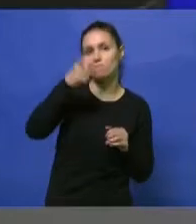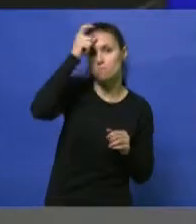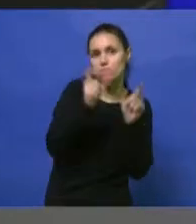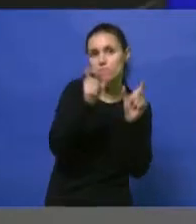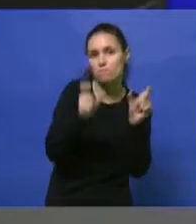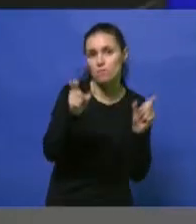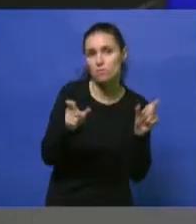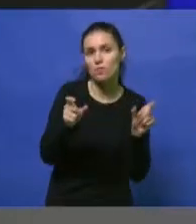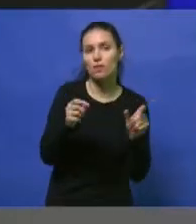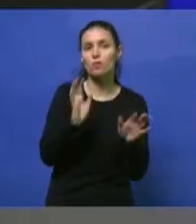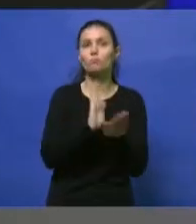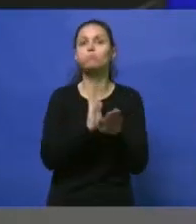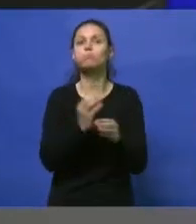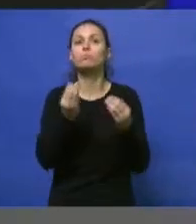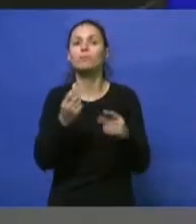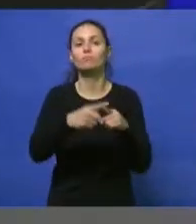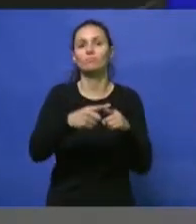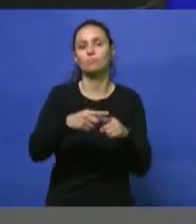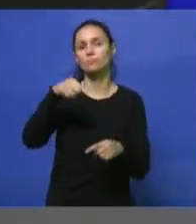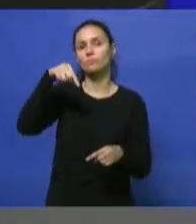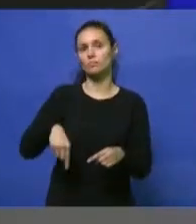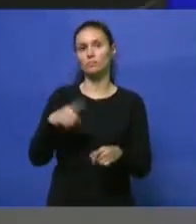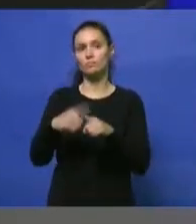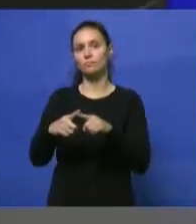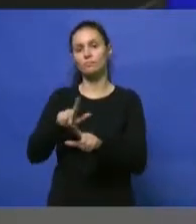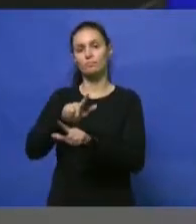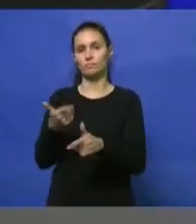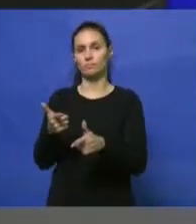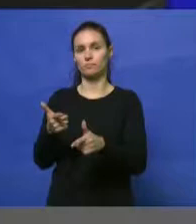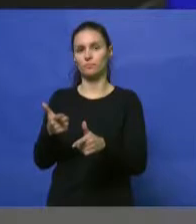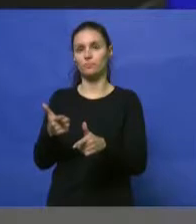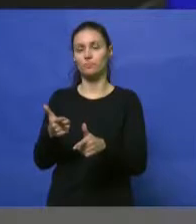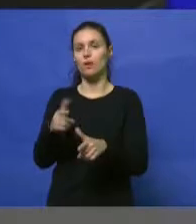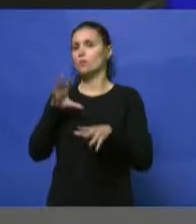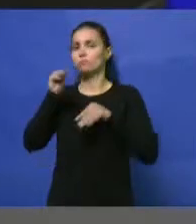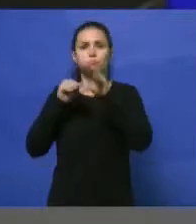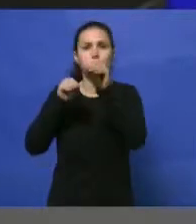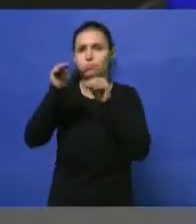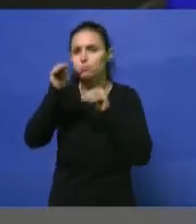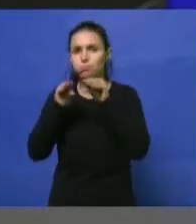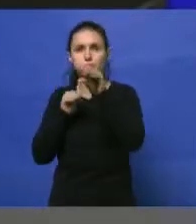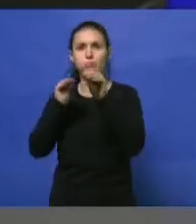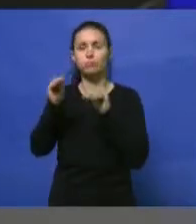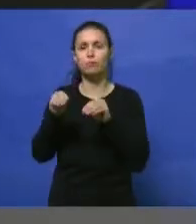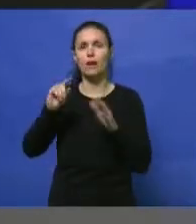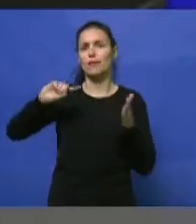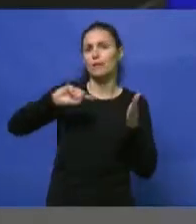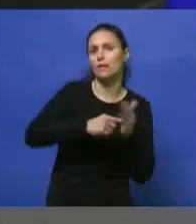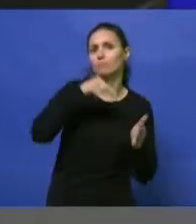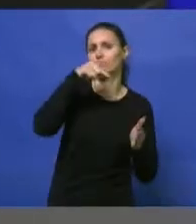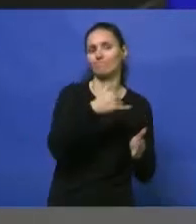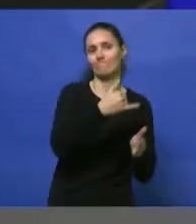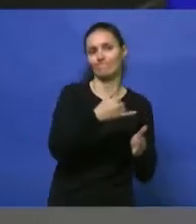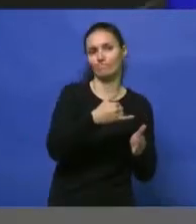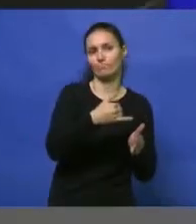significa festejo. Hoy no hay nada para festejar, mucho para protestar, inclusive por lo vivido en Capital Federal. Todos